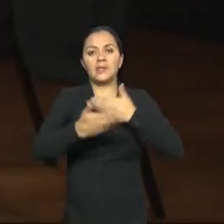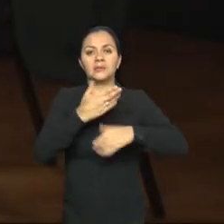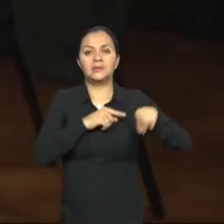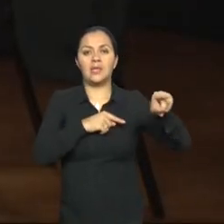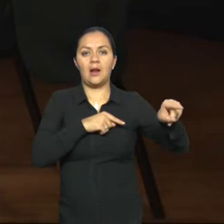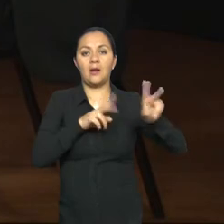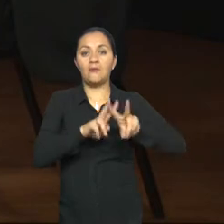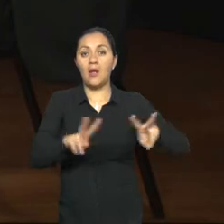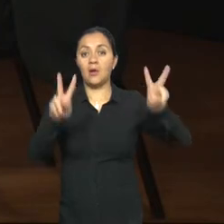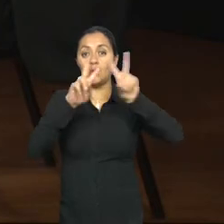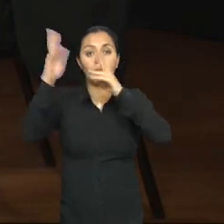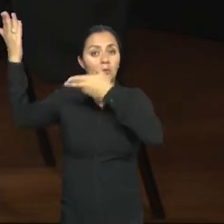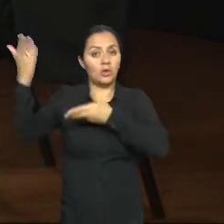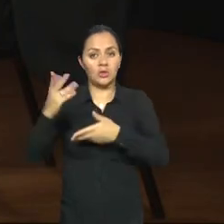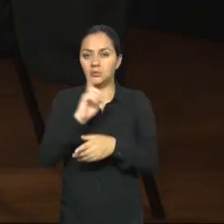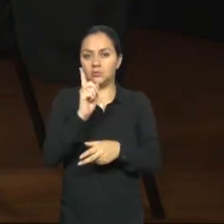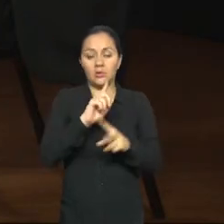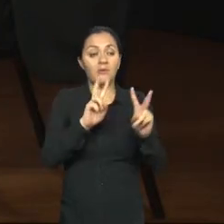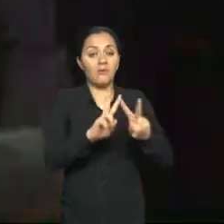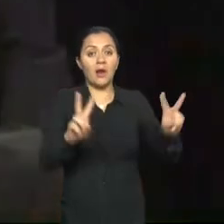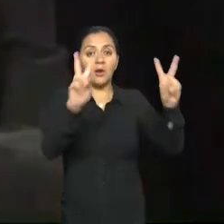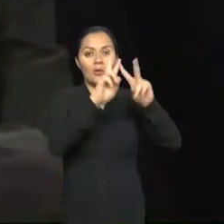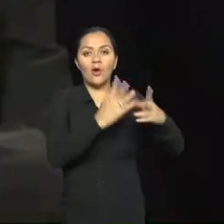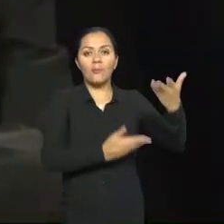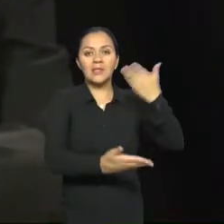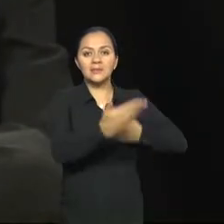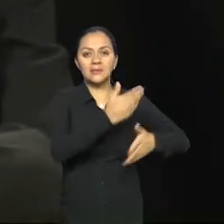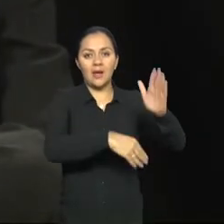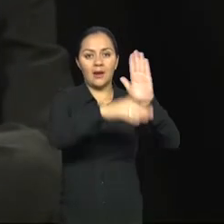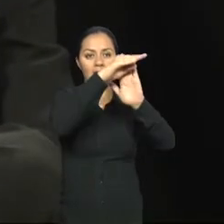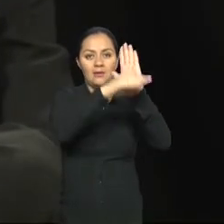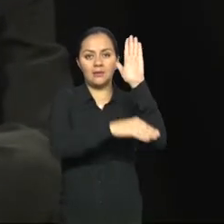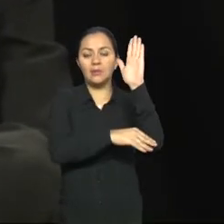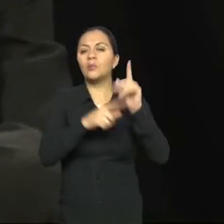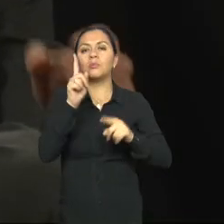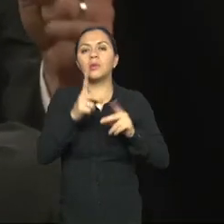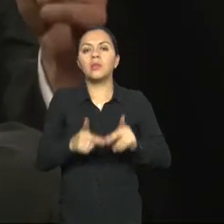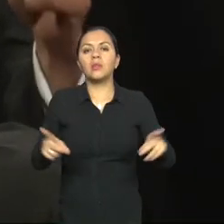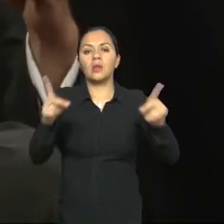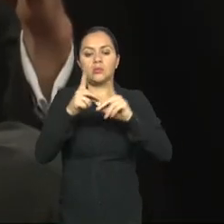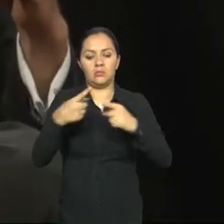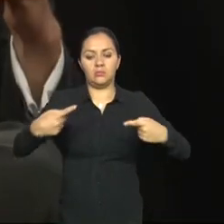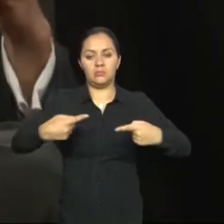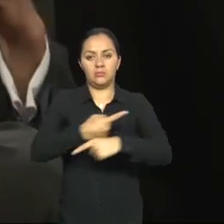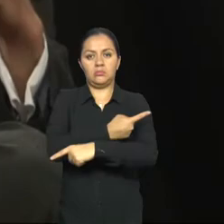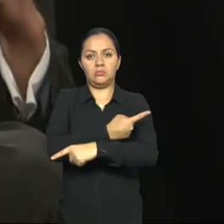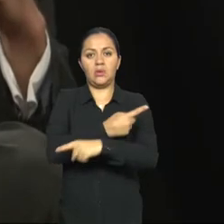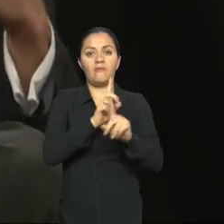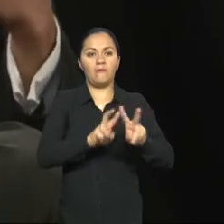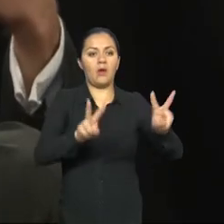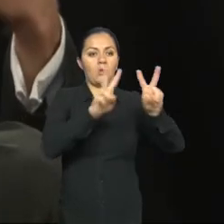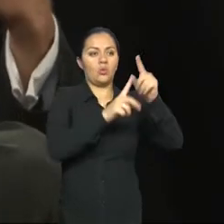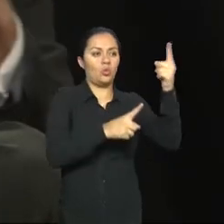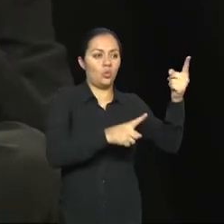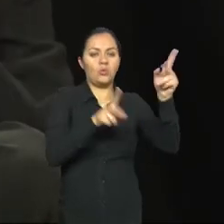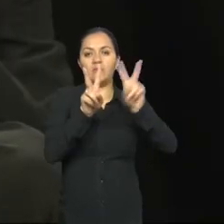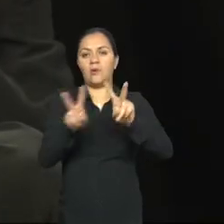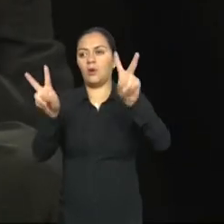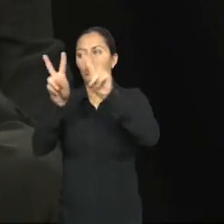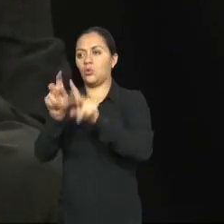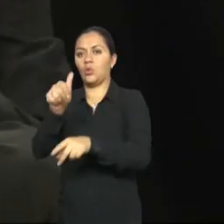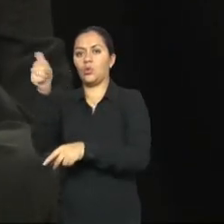vehículos que se encuentran. Entonces, no podemos caer en el dato de tener un precio subjetivo. Pero